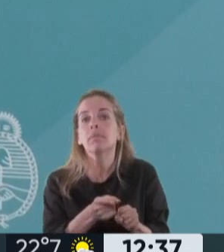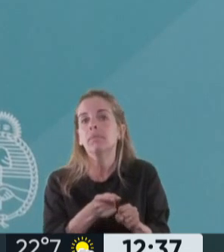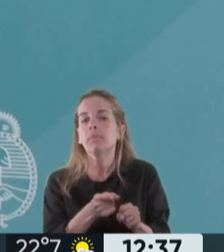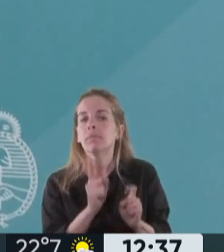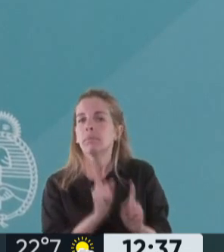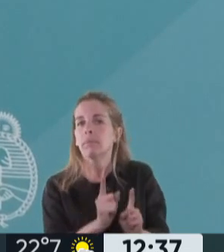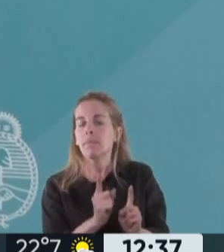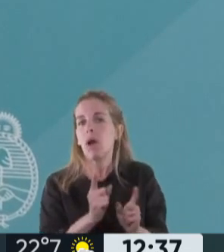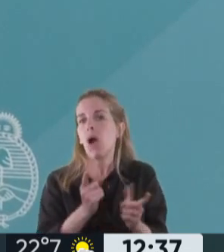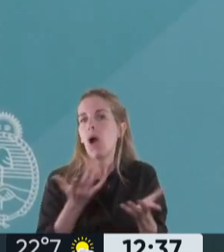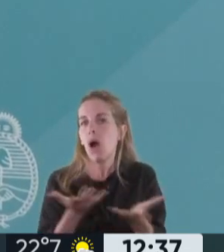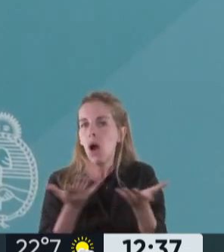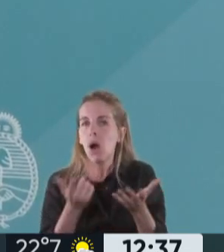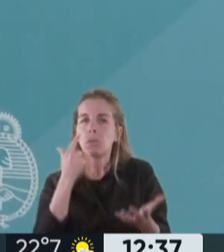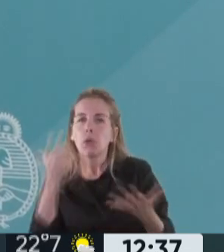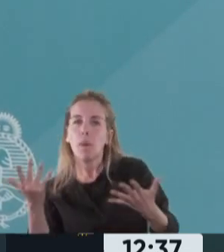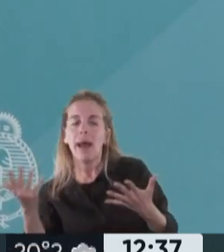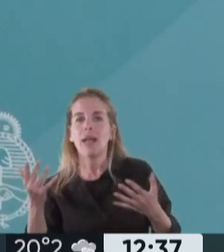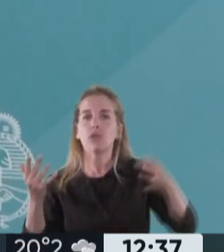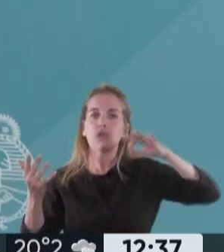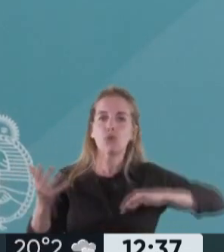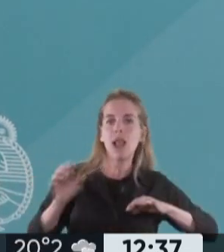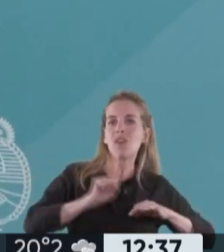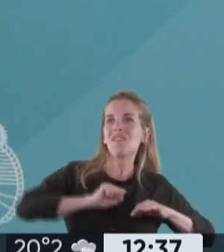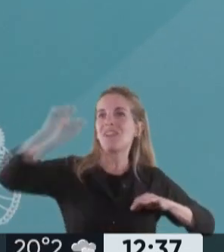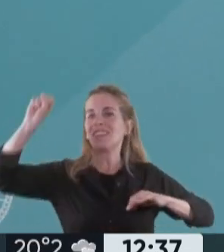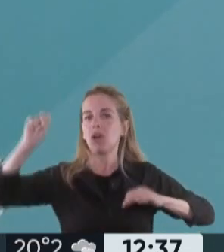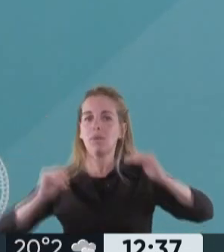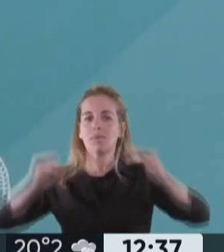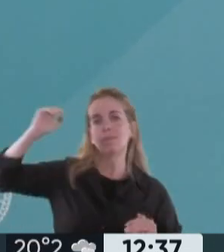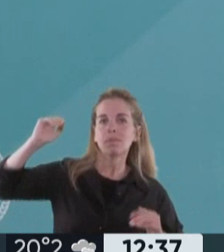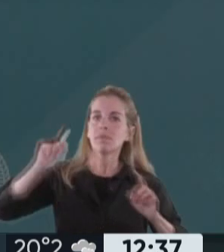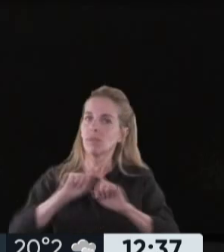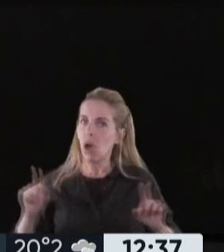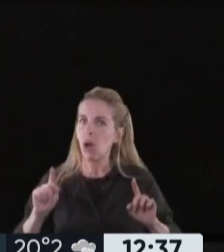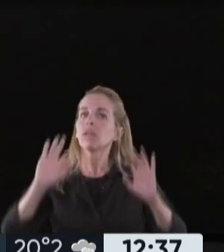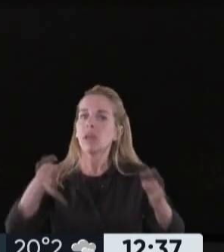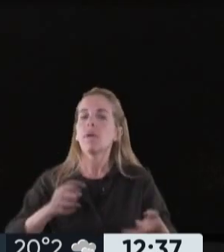en relación a una inflación que conocemos que es un problema difícil.